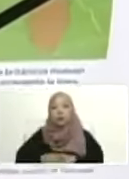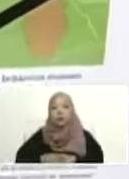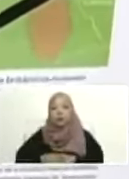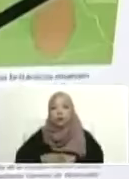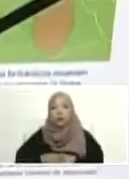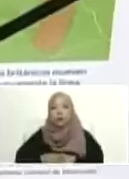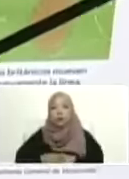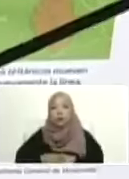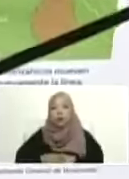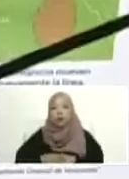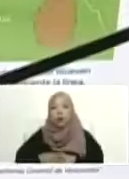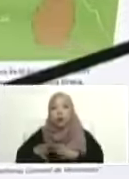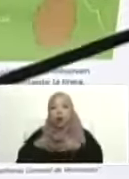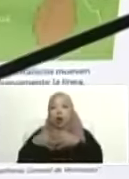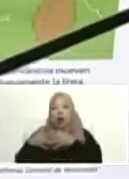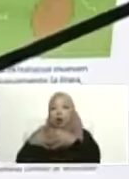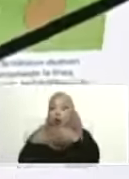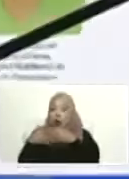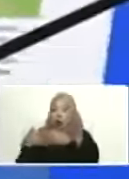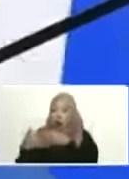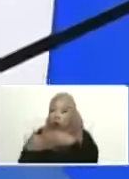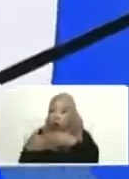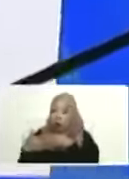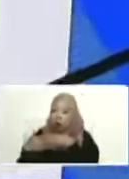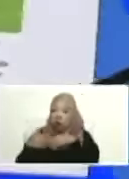del Imperio Británico.